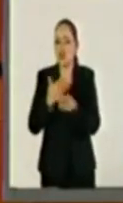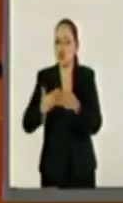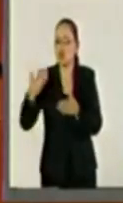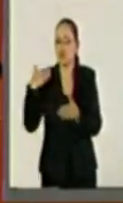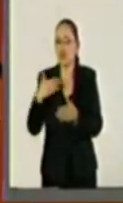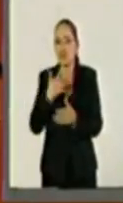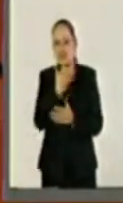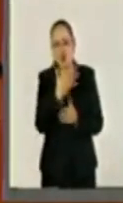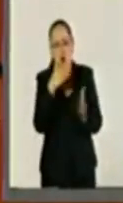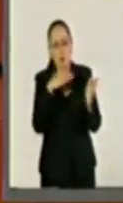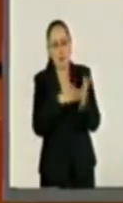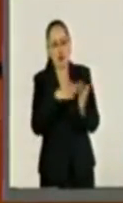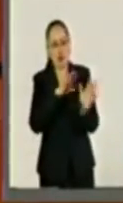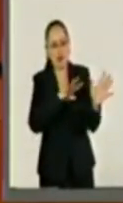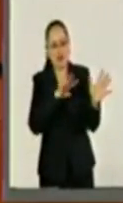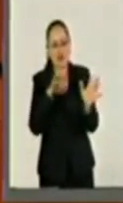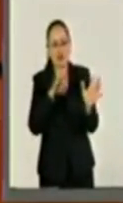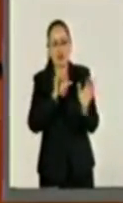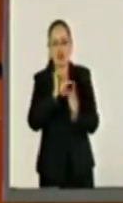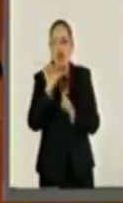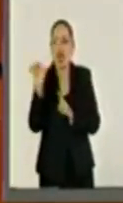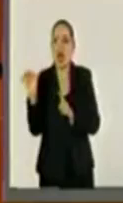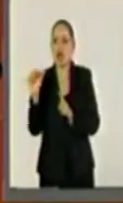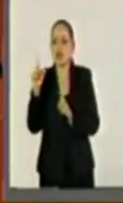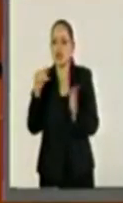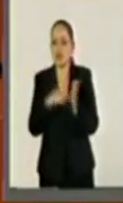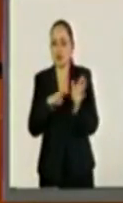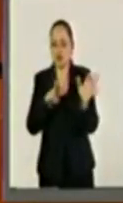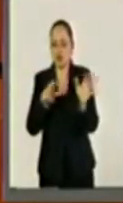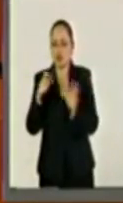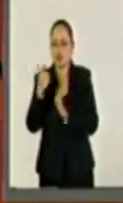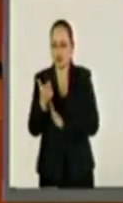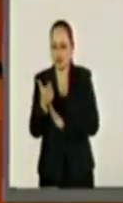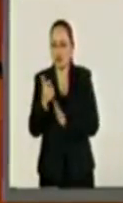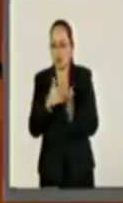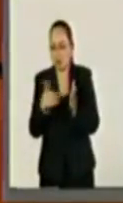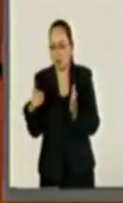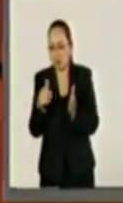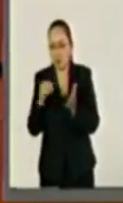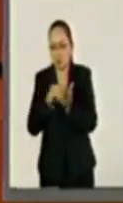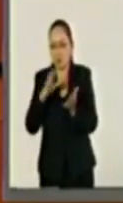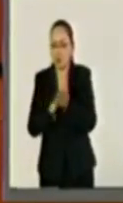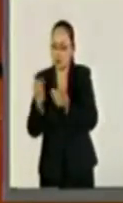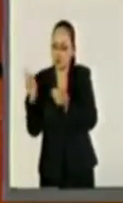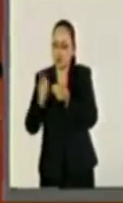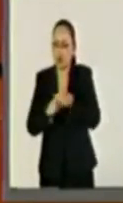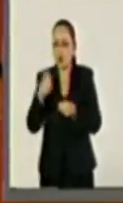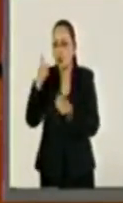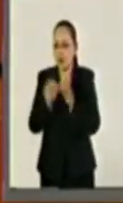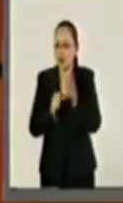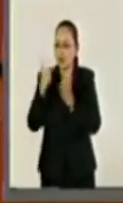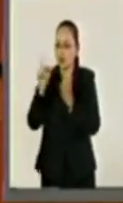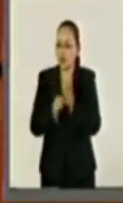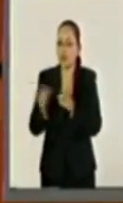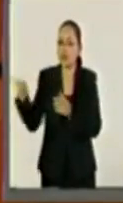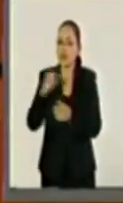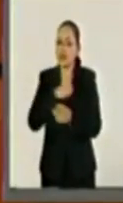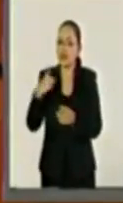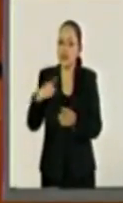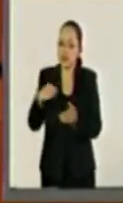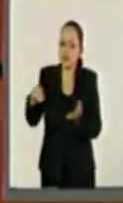los 5,900 y hasta los 7,800 pesos, por lo que cada mes tenía que depositar